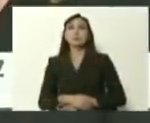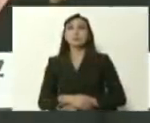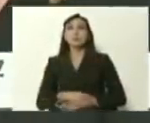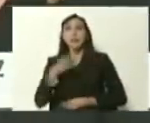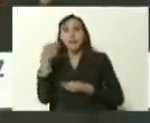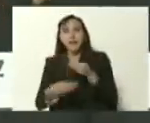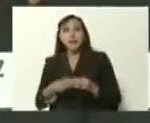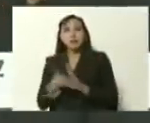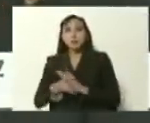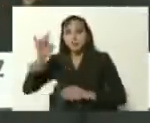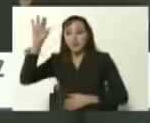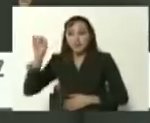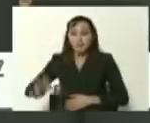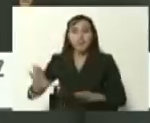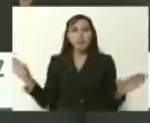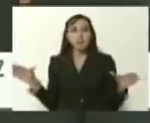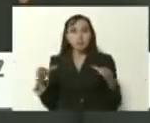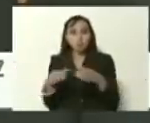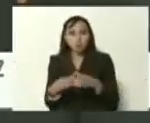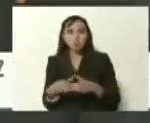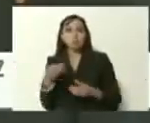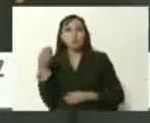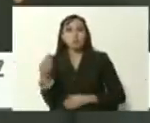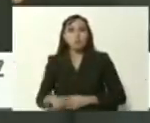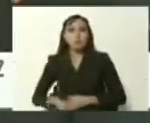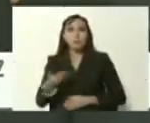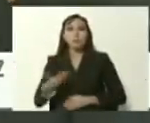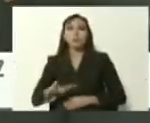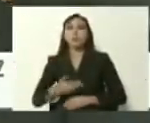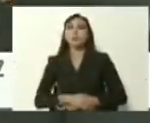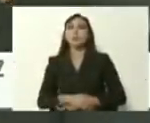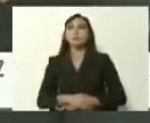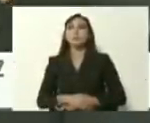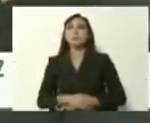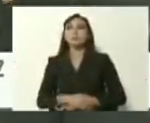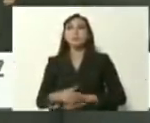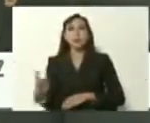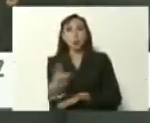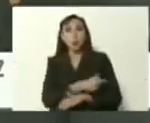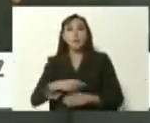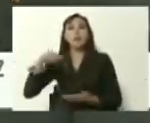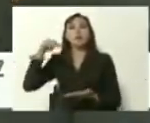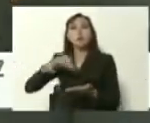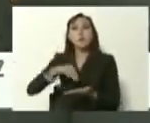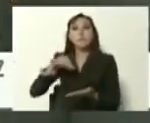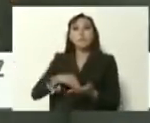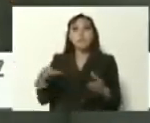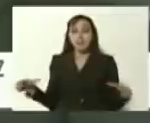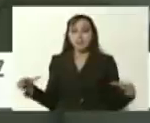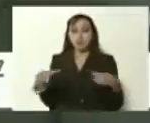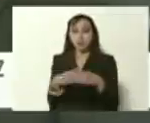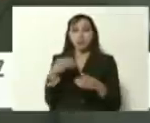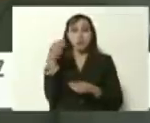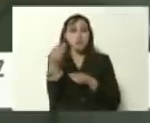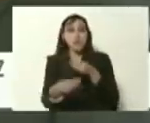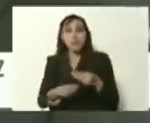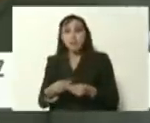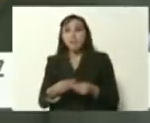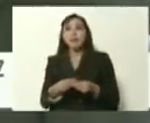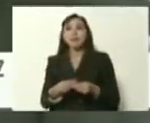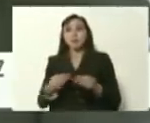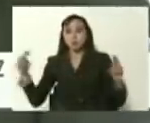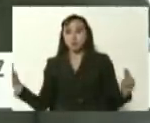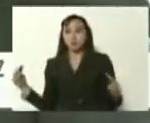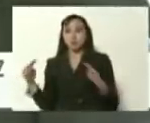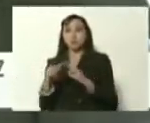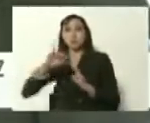Consejo Pastoral de Gobierno del Estado Miranda. Este Consejo Pastoral de Gobierno del Estado Miranda, que se reúne con el